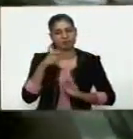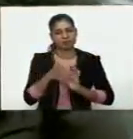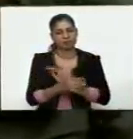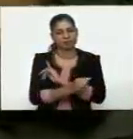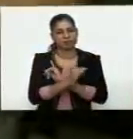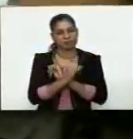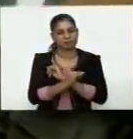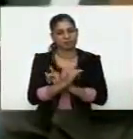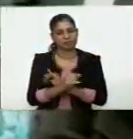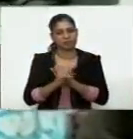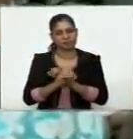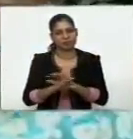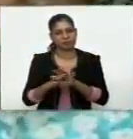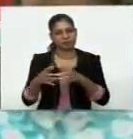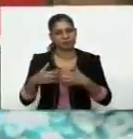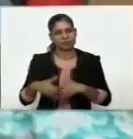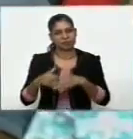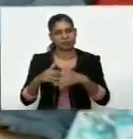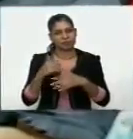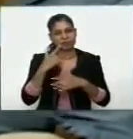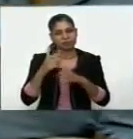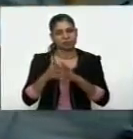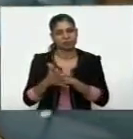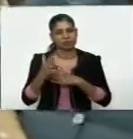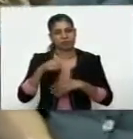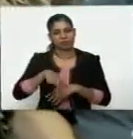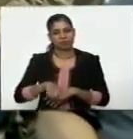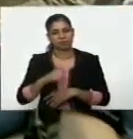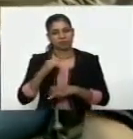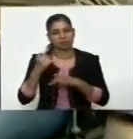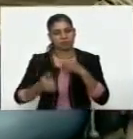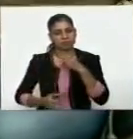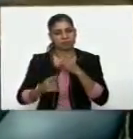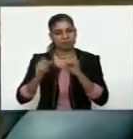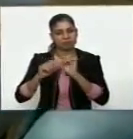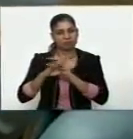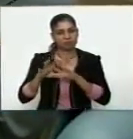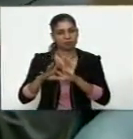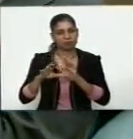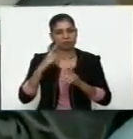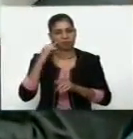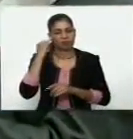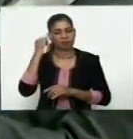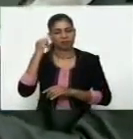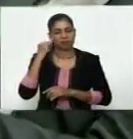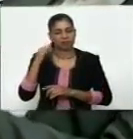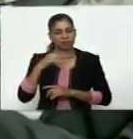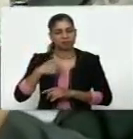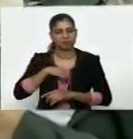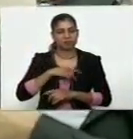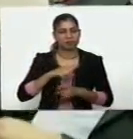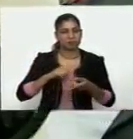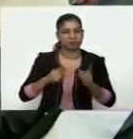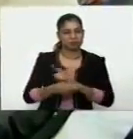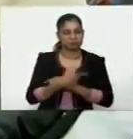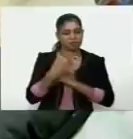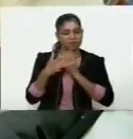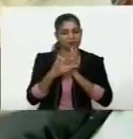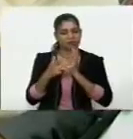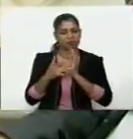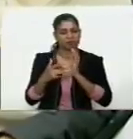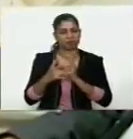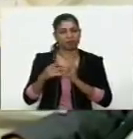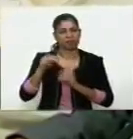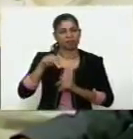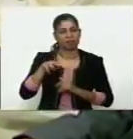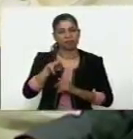Ethereum, una plataforma norteamericana. Al final, precisamente para darle agudeza a la estrategia, la cambiamos a una plataforma tecnológica llamada NEN,